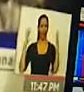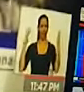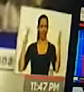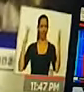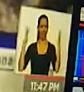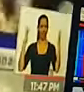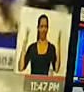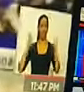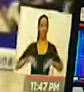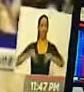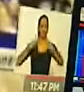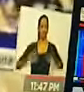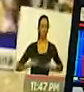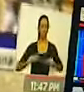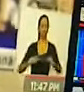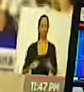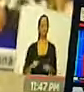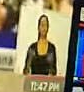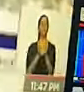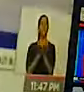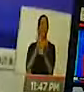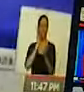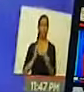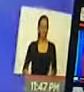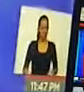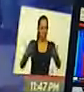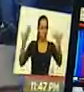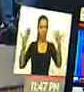país! ¡La Escuela Bolivariana! ¡Vámonos!